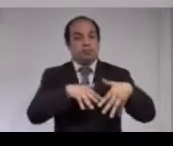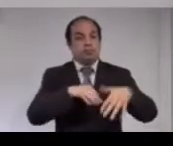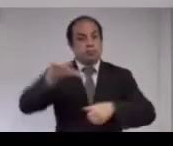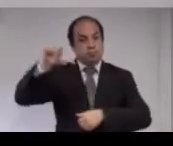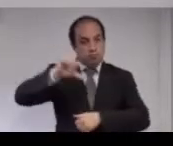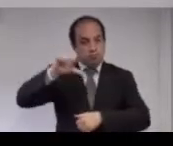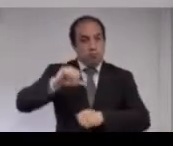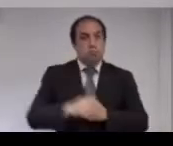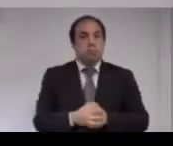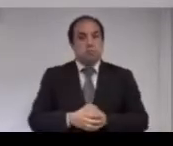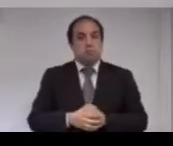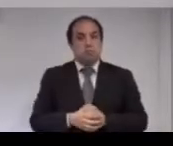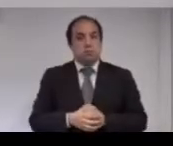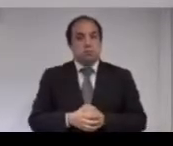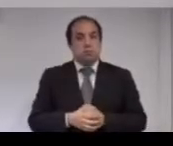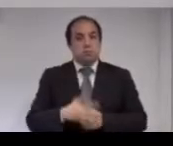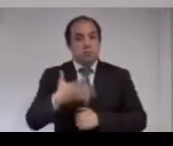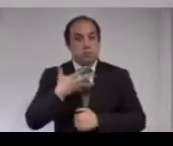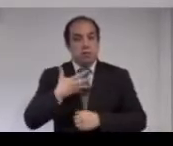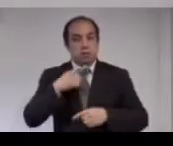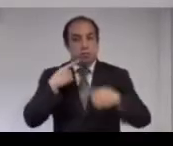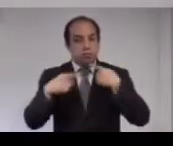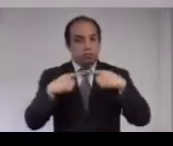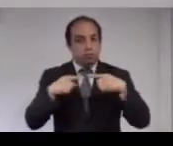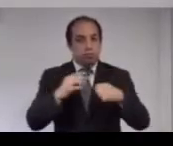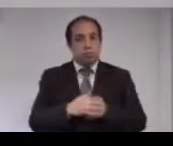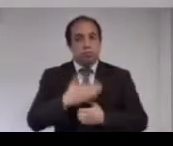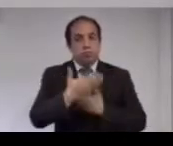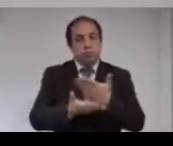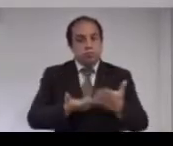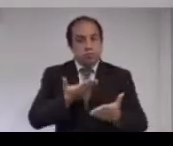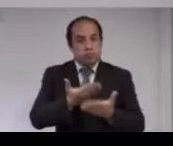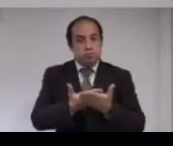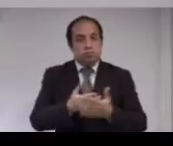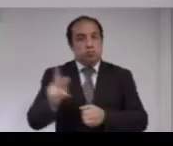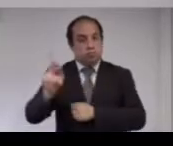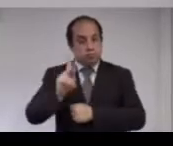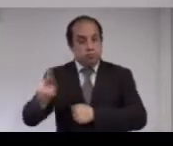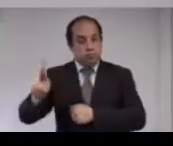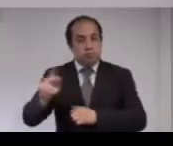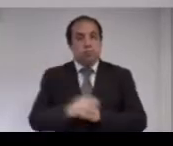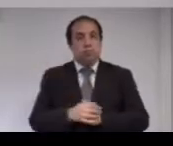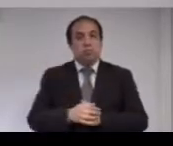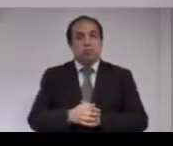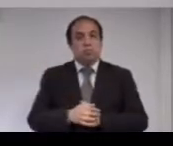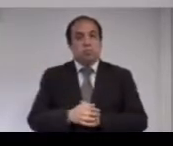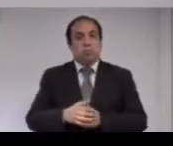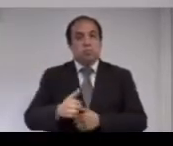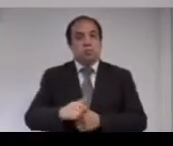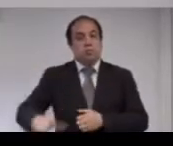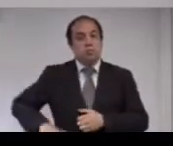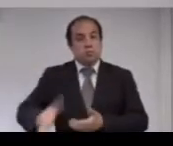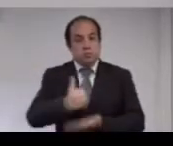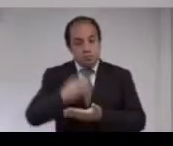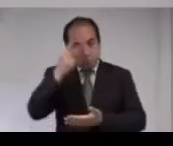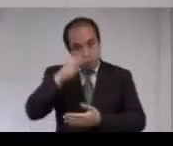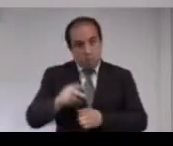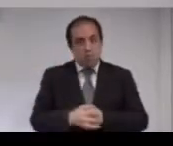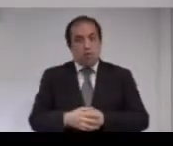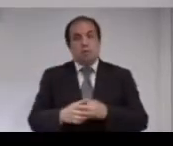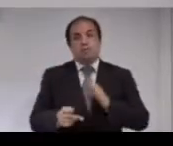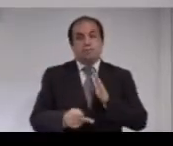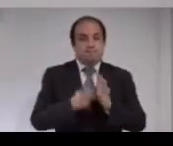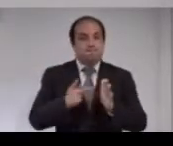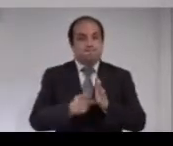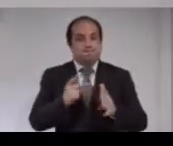día de hoy para entablar diálogo con servidoras y servidores públicos del Gobierno de la Ciudad de México. Y el